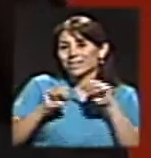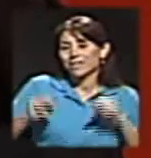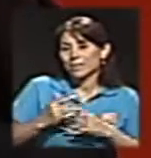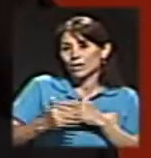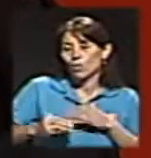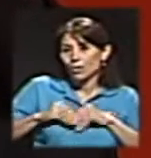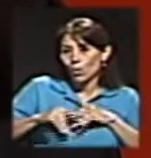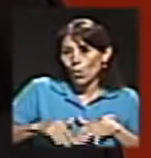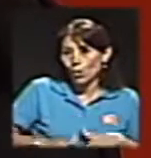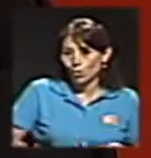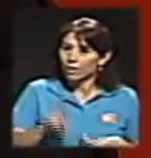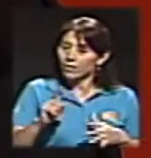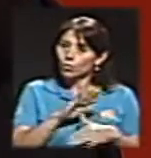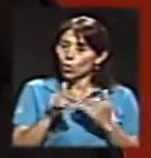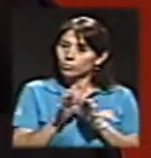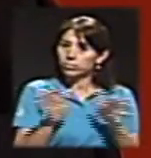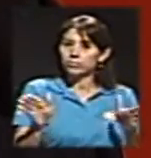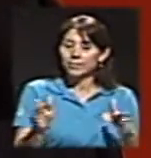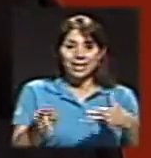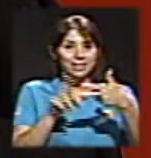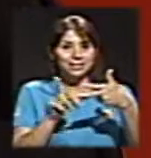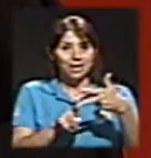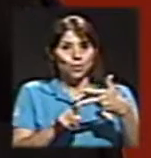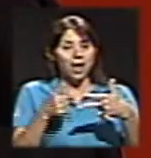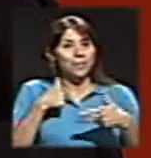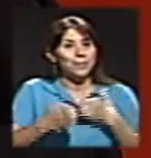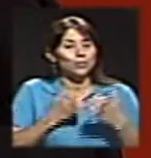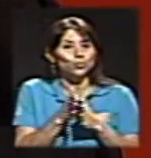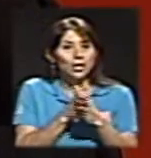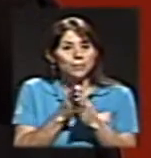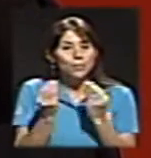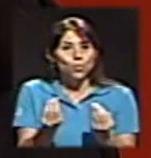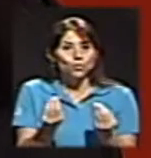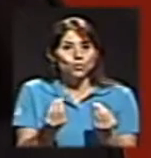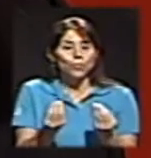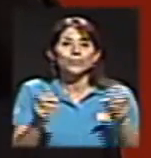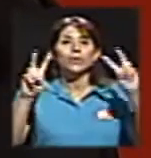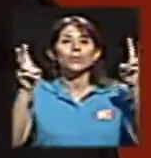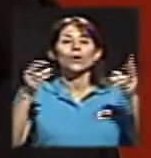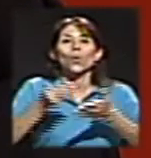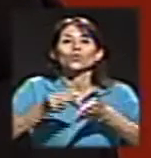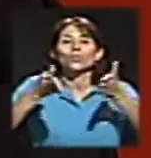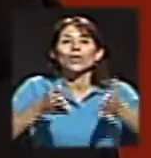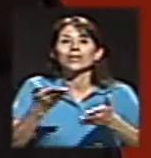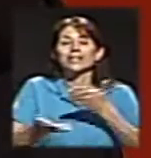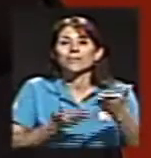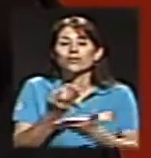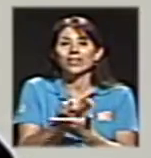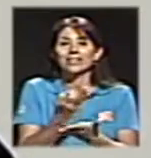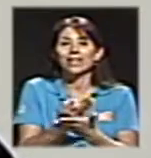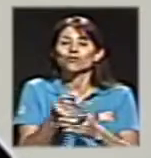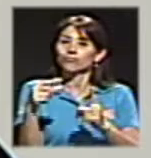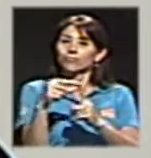mí en particular me emociona y me entusiasma mucho, es introducir el concepto de consumidor de servicios financieros, ¿verdad? Qué bien.